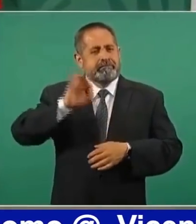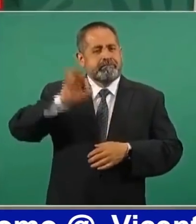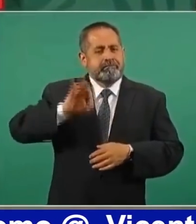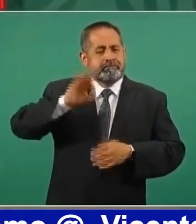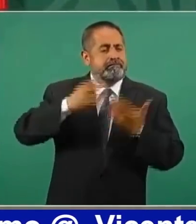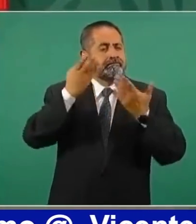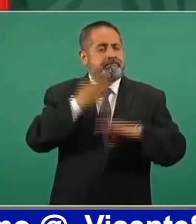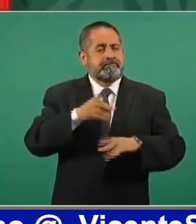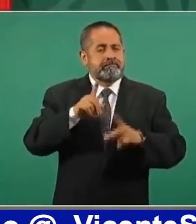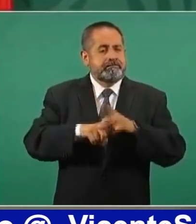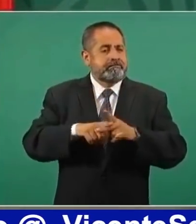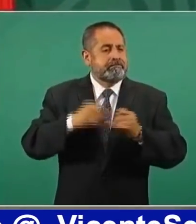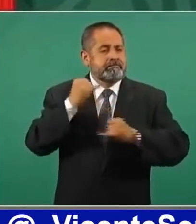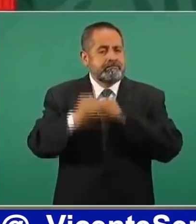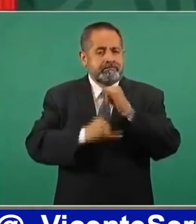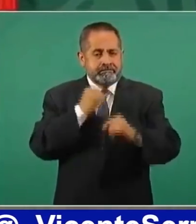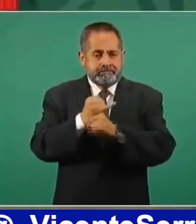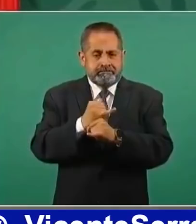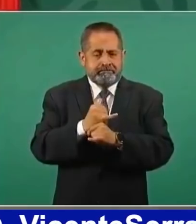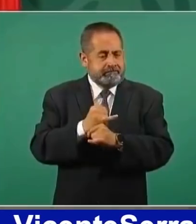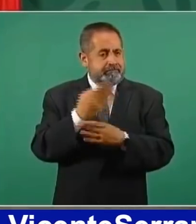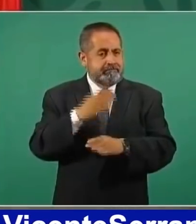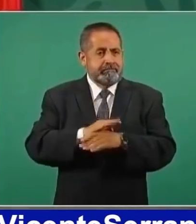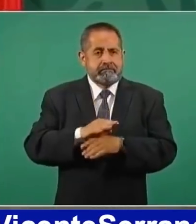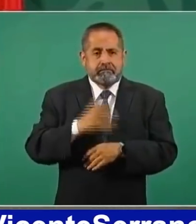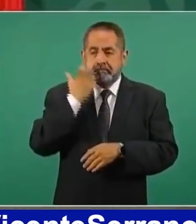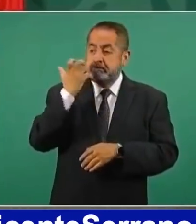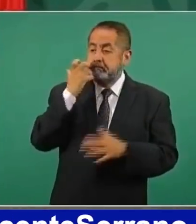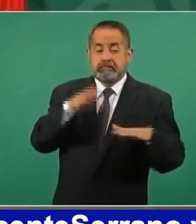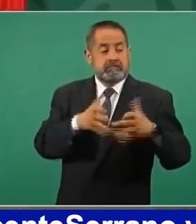en el mercado financiero